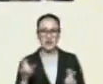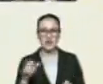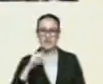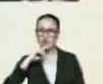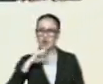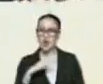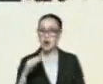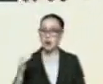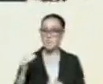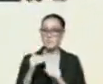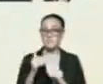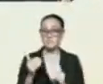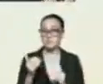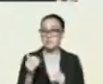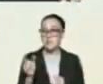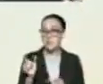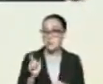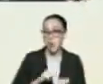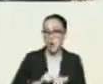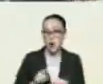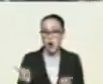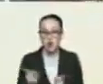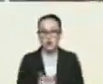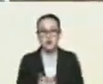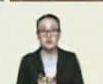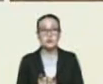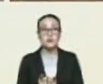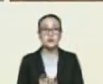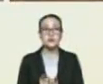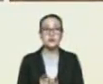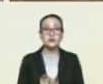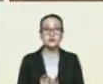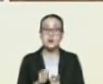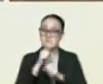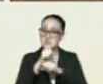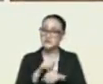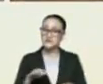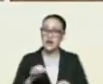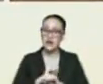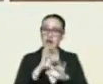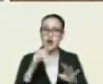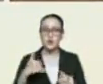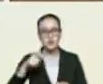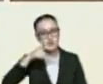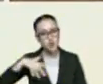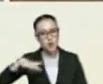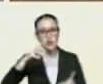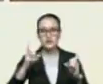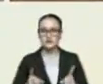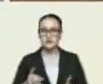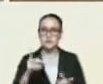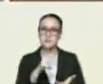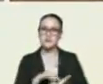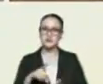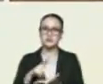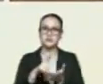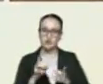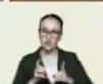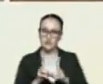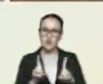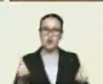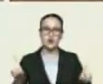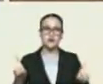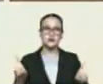menos de 3 meses. Que les quede claro entonces el mensaje. Aquí está un pueblo decidido a la participación